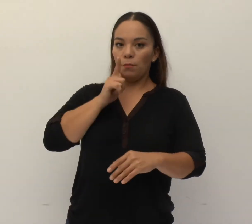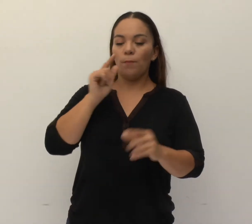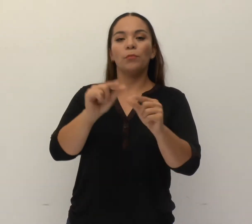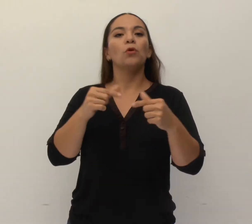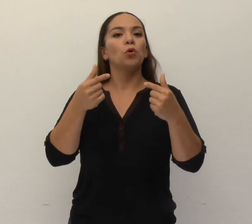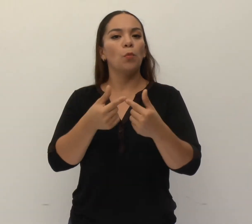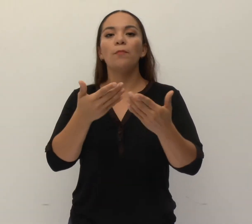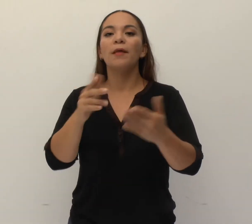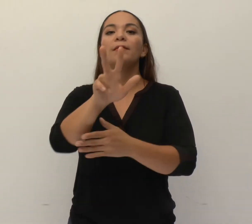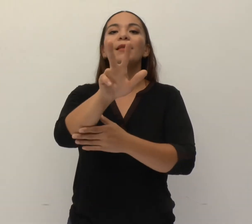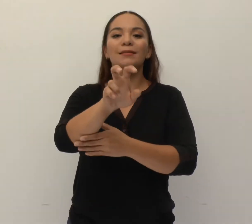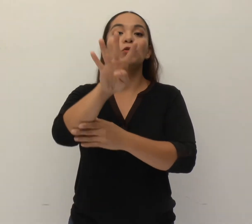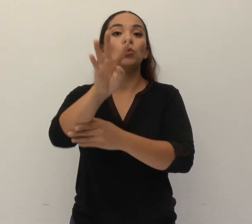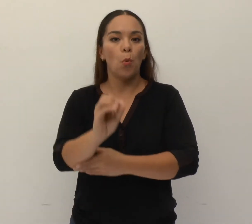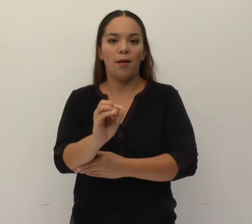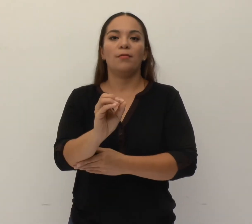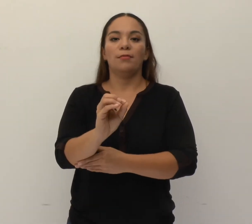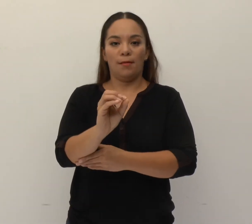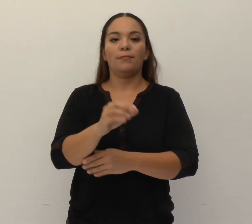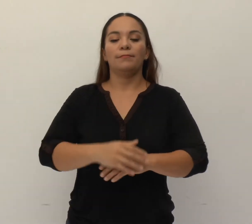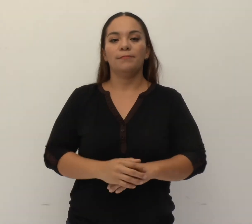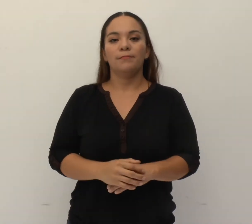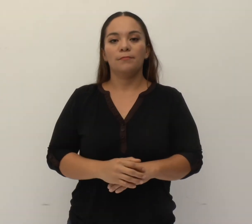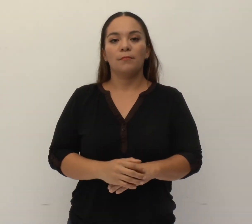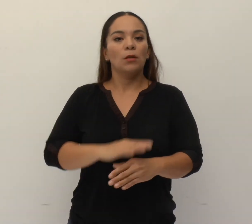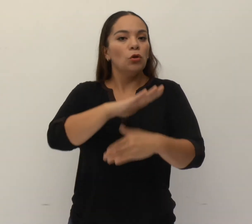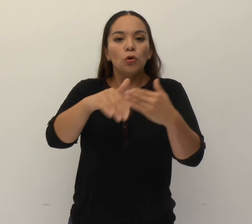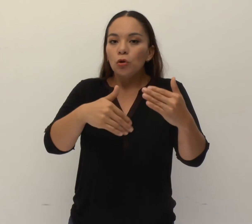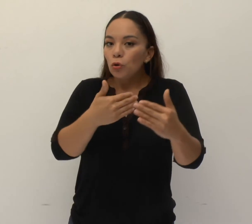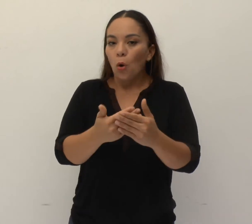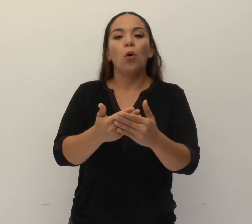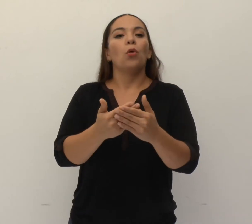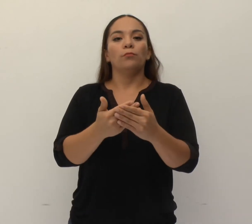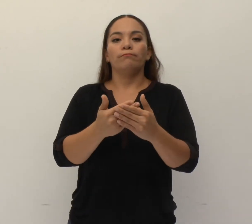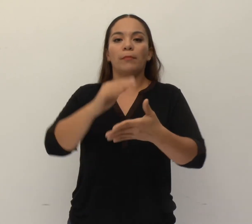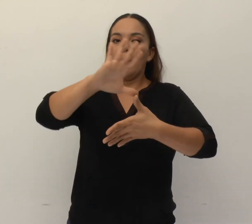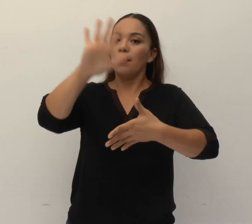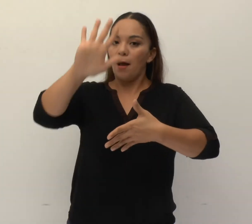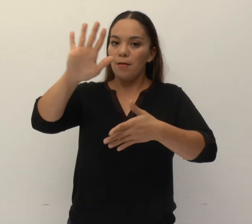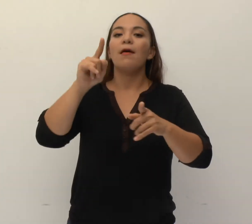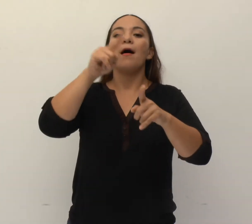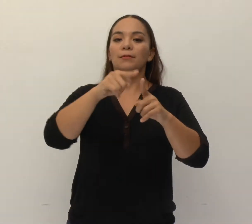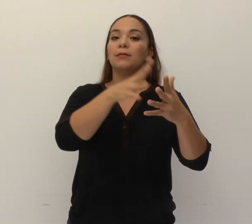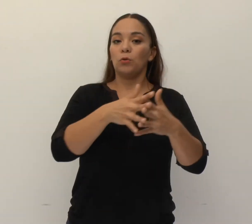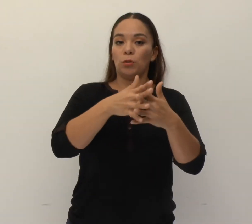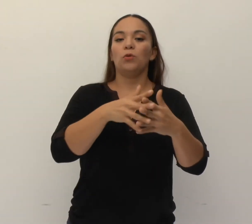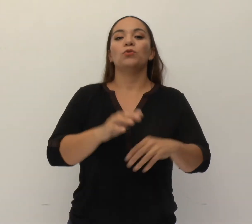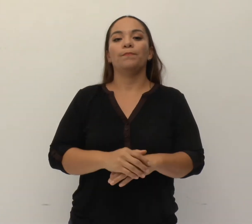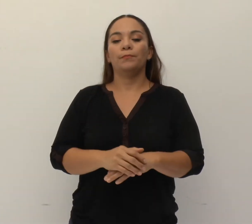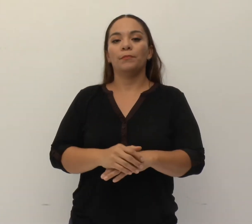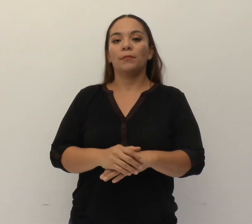en Limón, el grupo 340, todo el Caribe hasta los Estados Unidos.